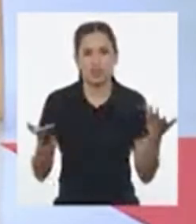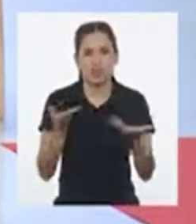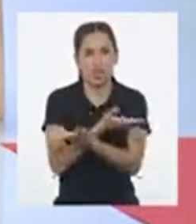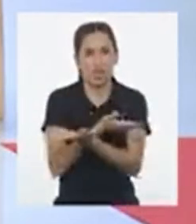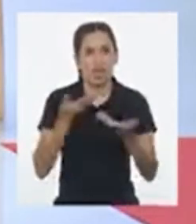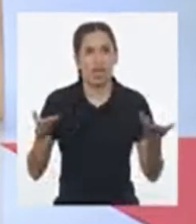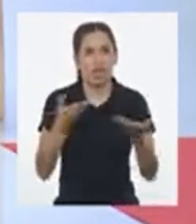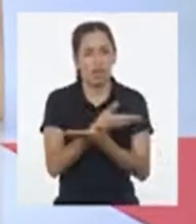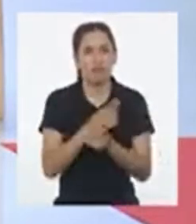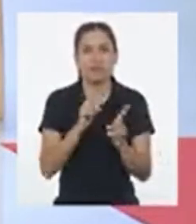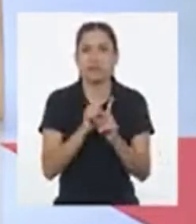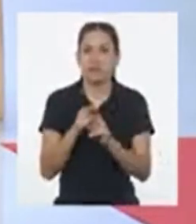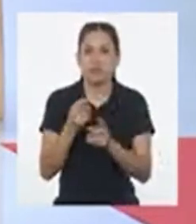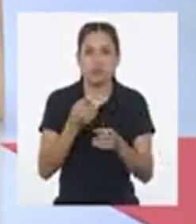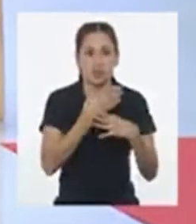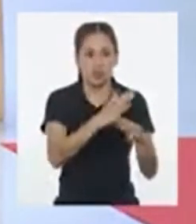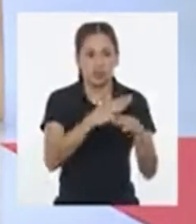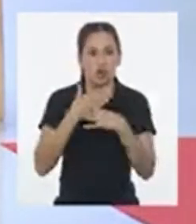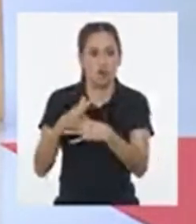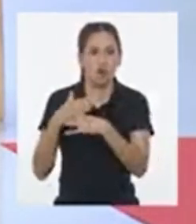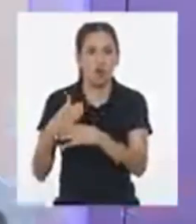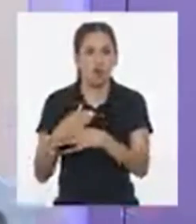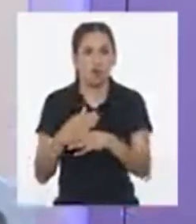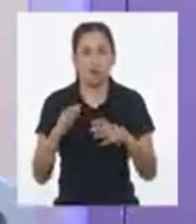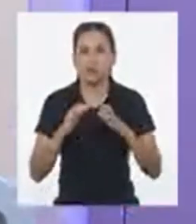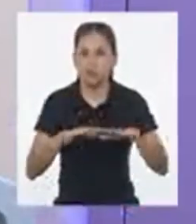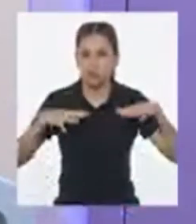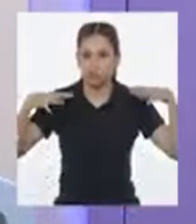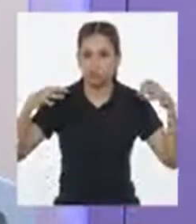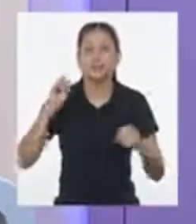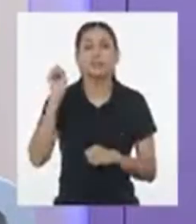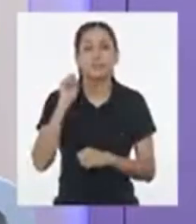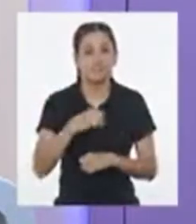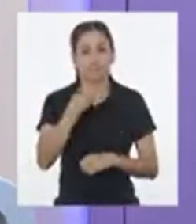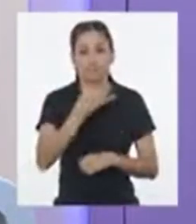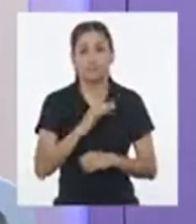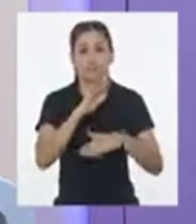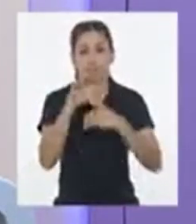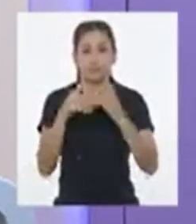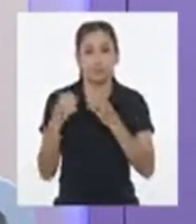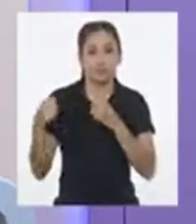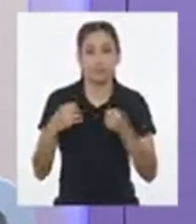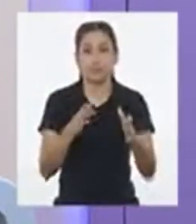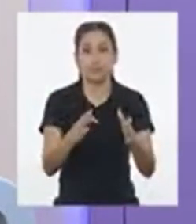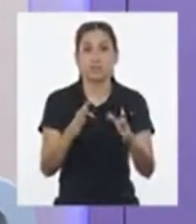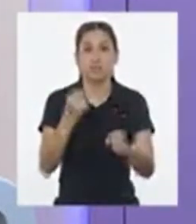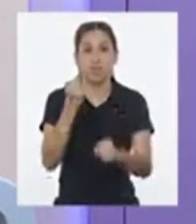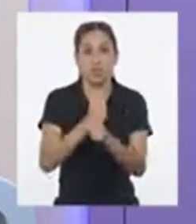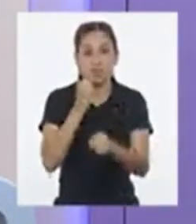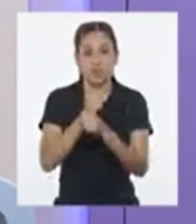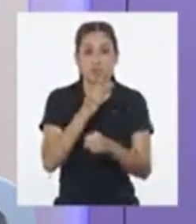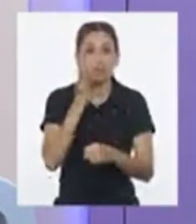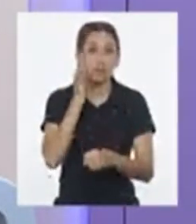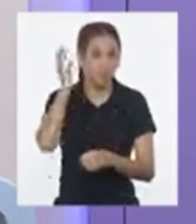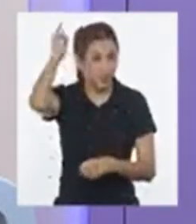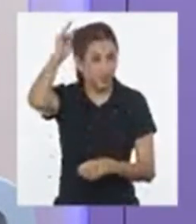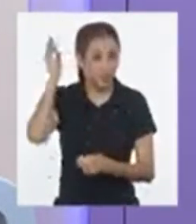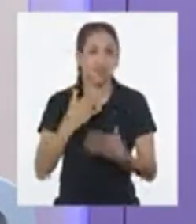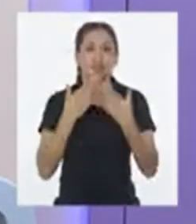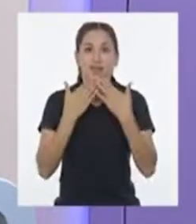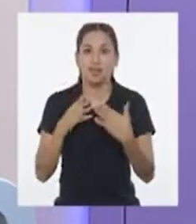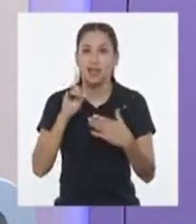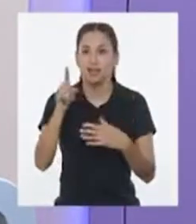de reciprocidad y redistribución. Efectivamente, todo el sistema de trabajo de los incas